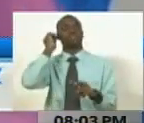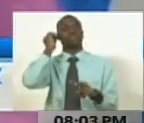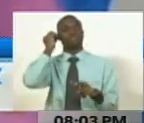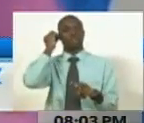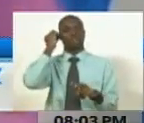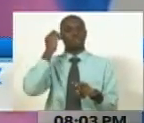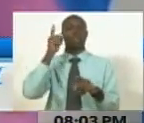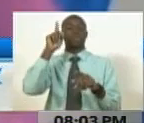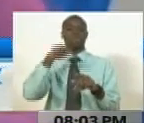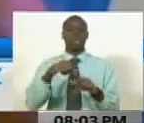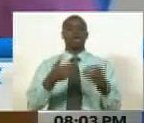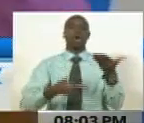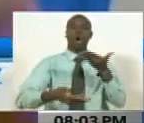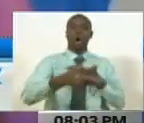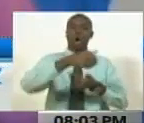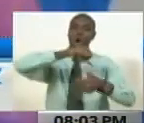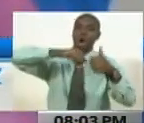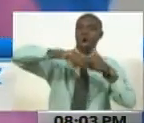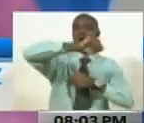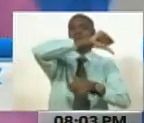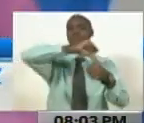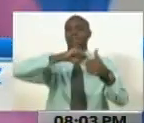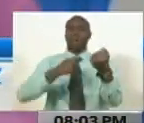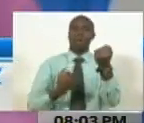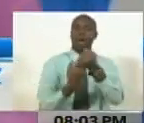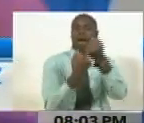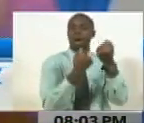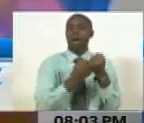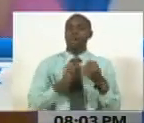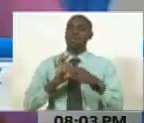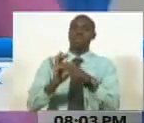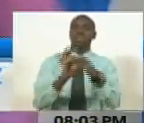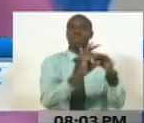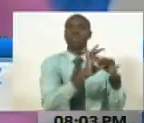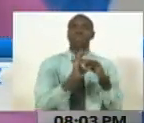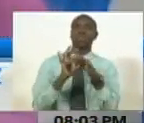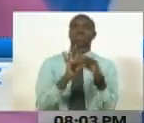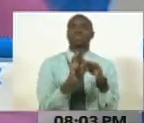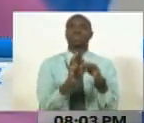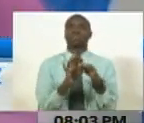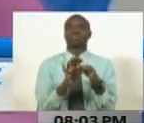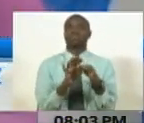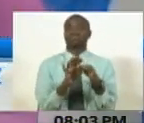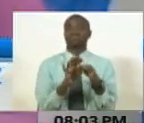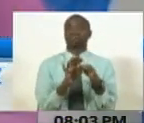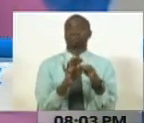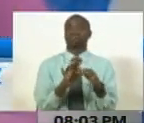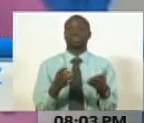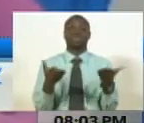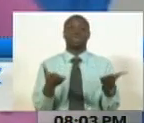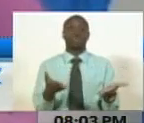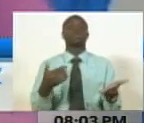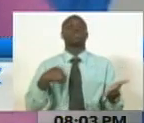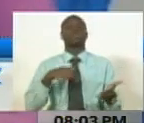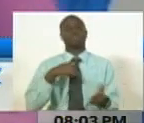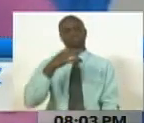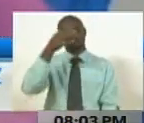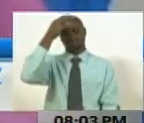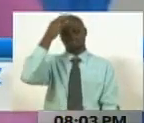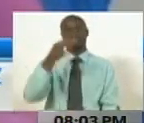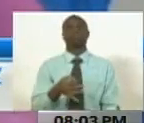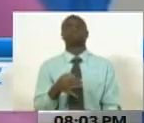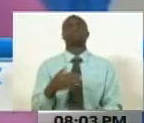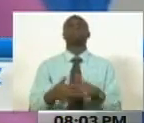cooperación, de la sociedad, de la unión. Y por eso nosotros estamos absolutamente